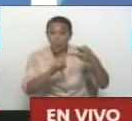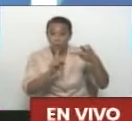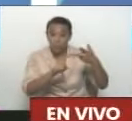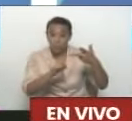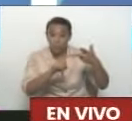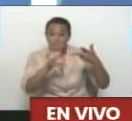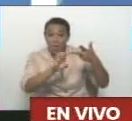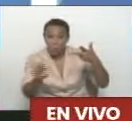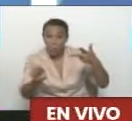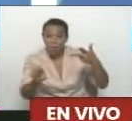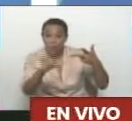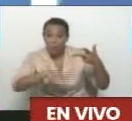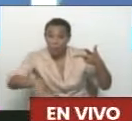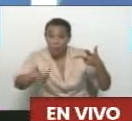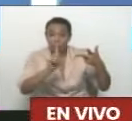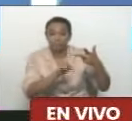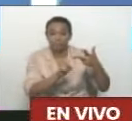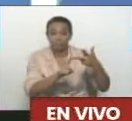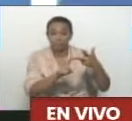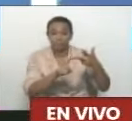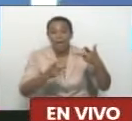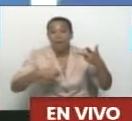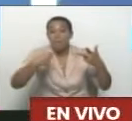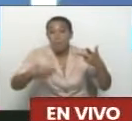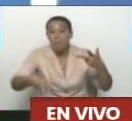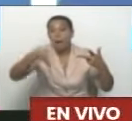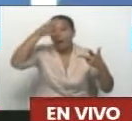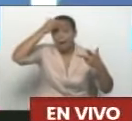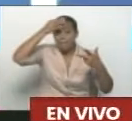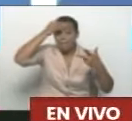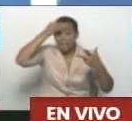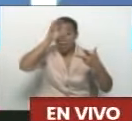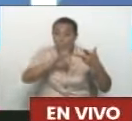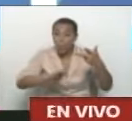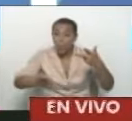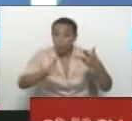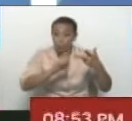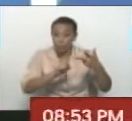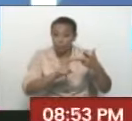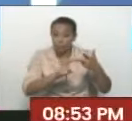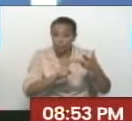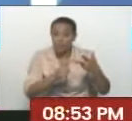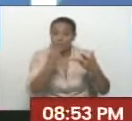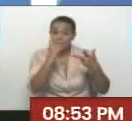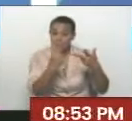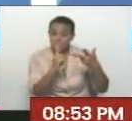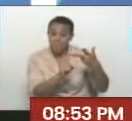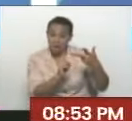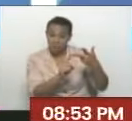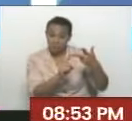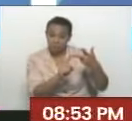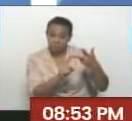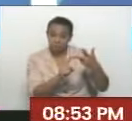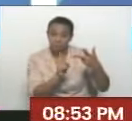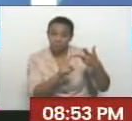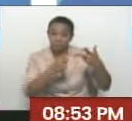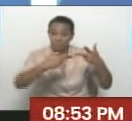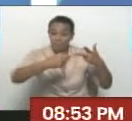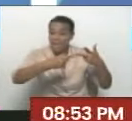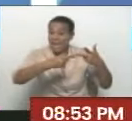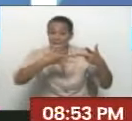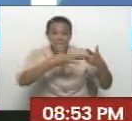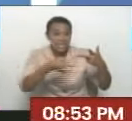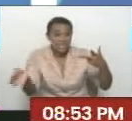las culturas de Venezuela. Fórmate en cultura. Primera acción